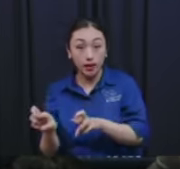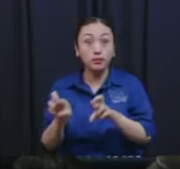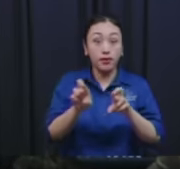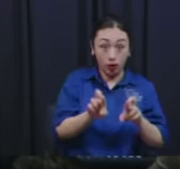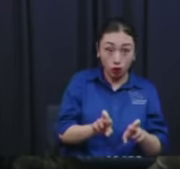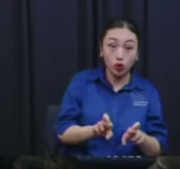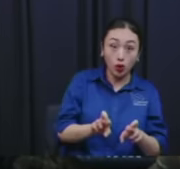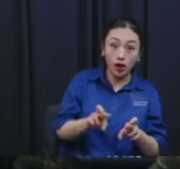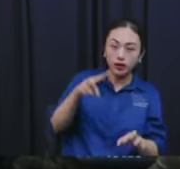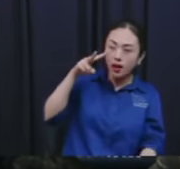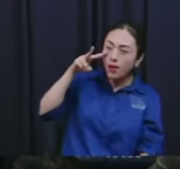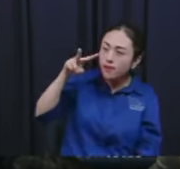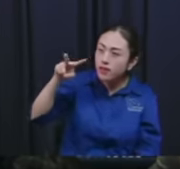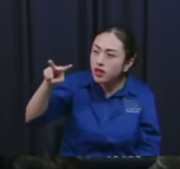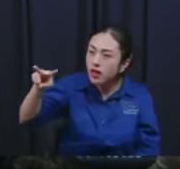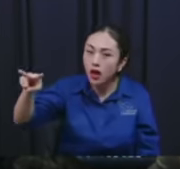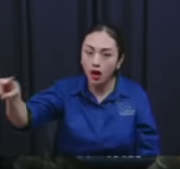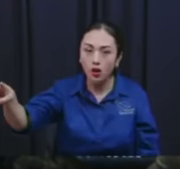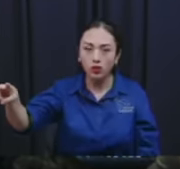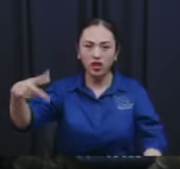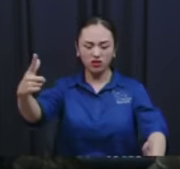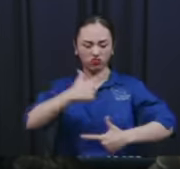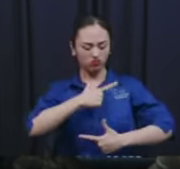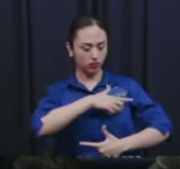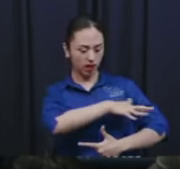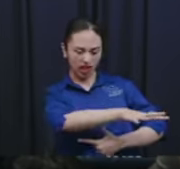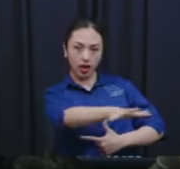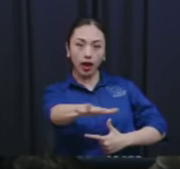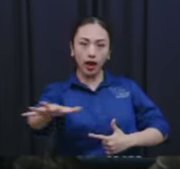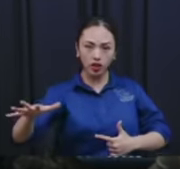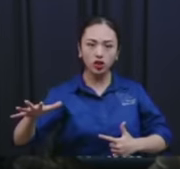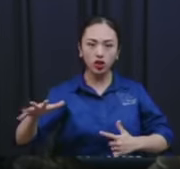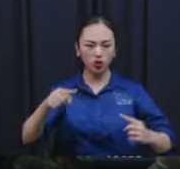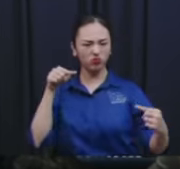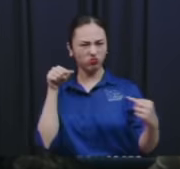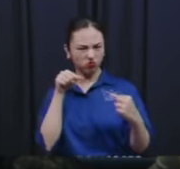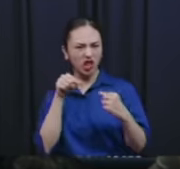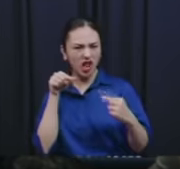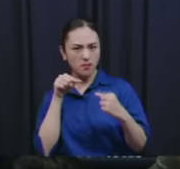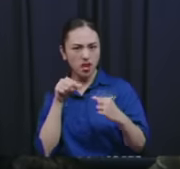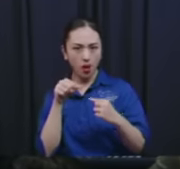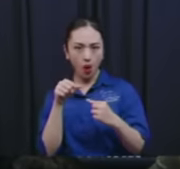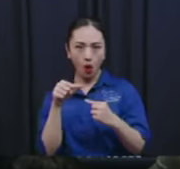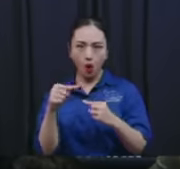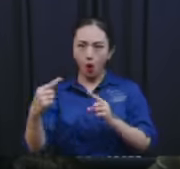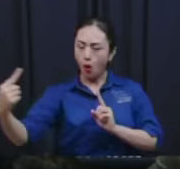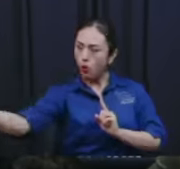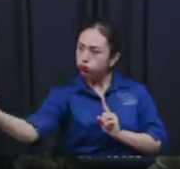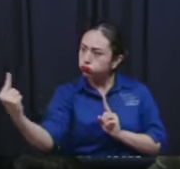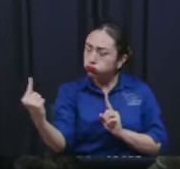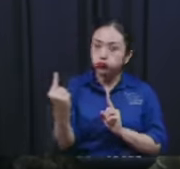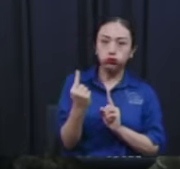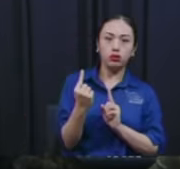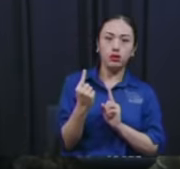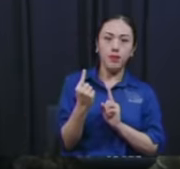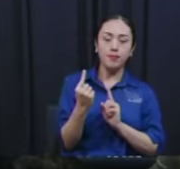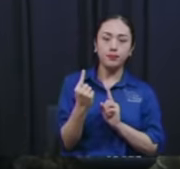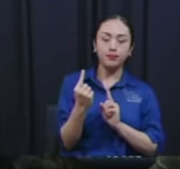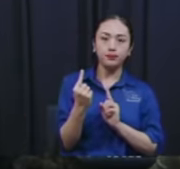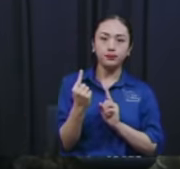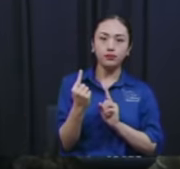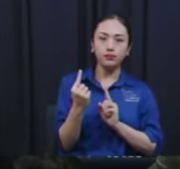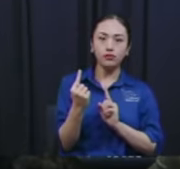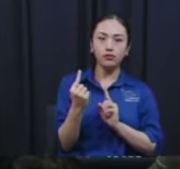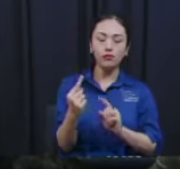venir los tanques de los países contrarios que los atacaban es decir qué